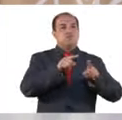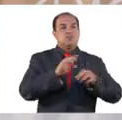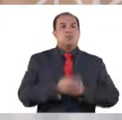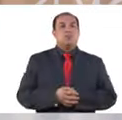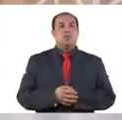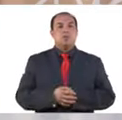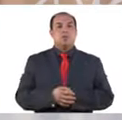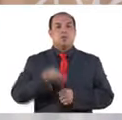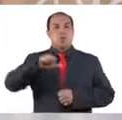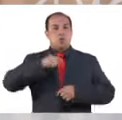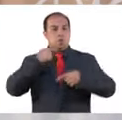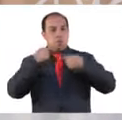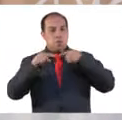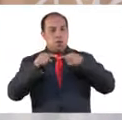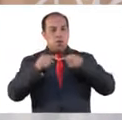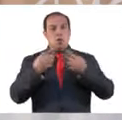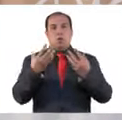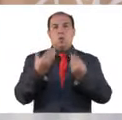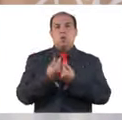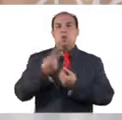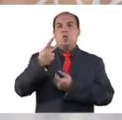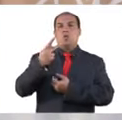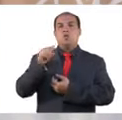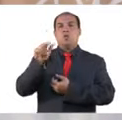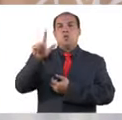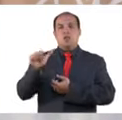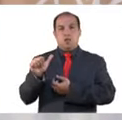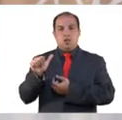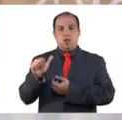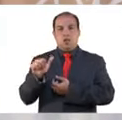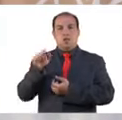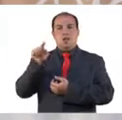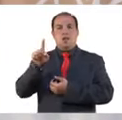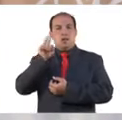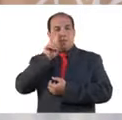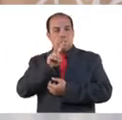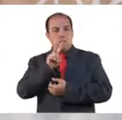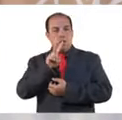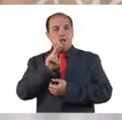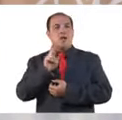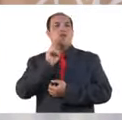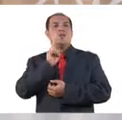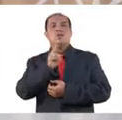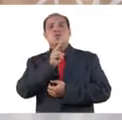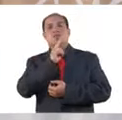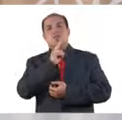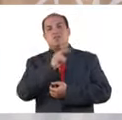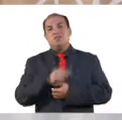Paulina, por ejemplo, de cómo Paulina, cuando ve que hay una nota negativa que tiene